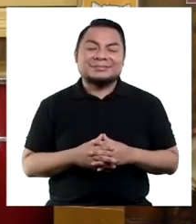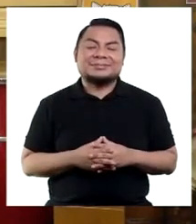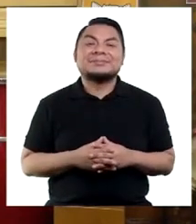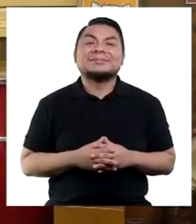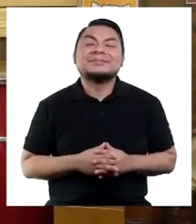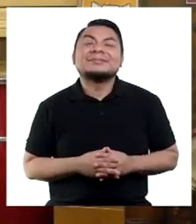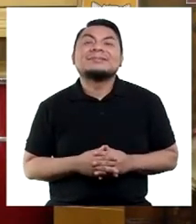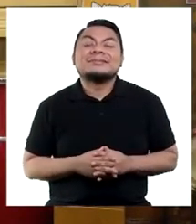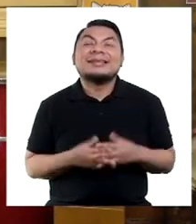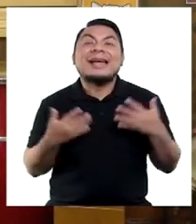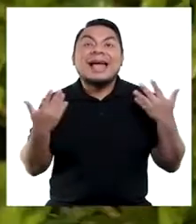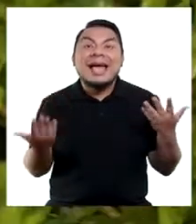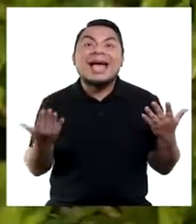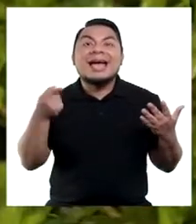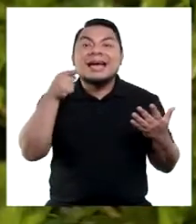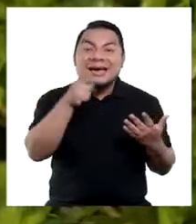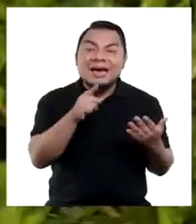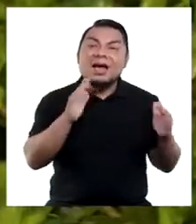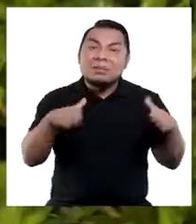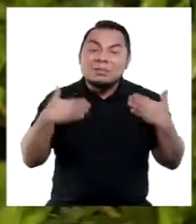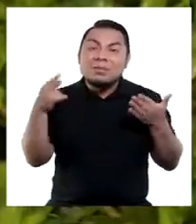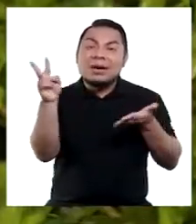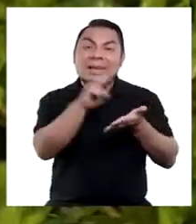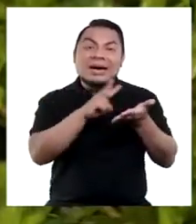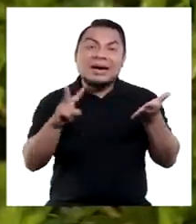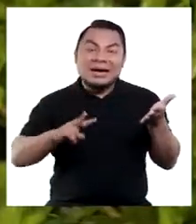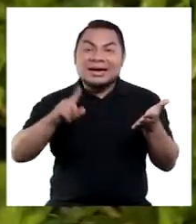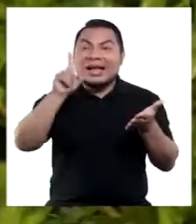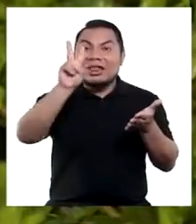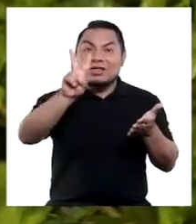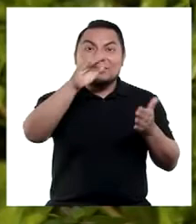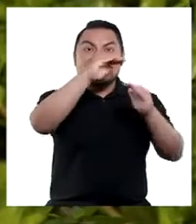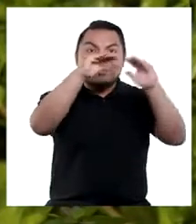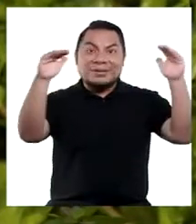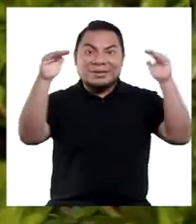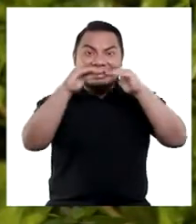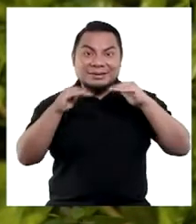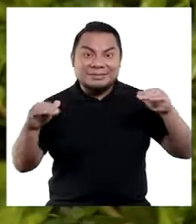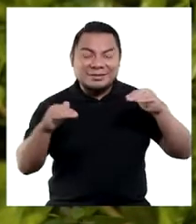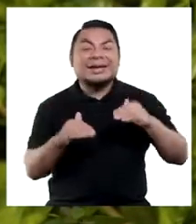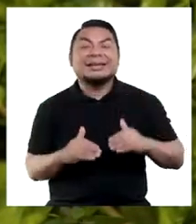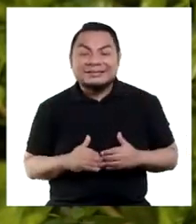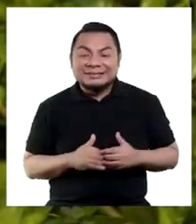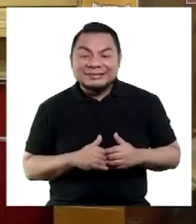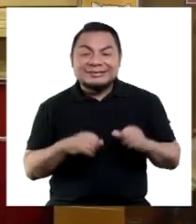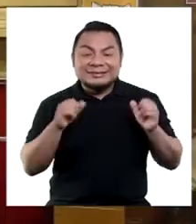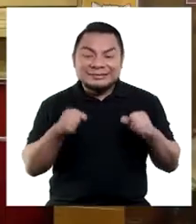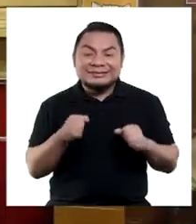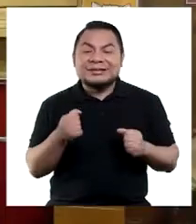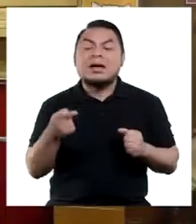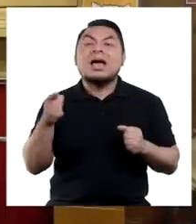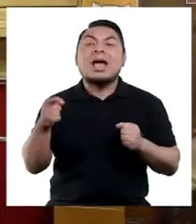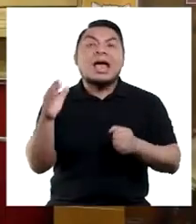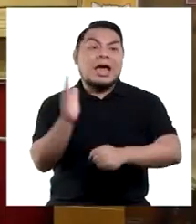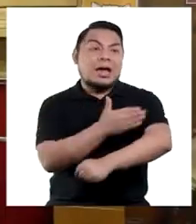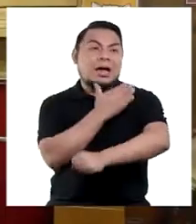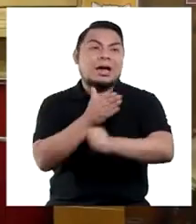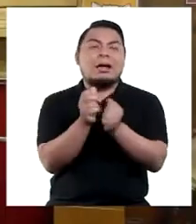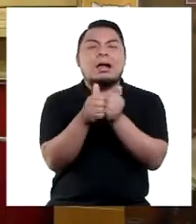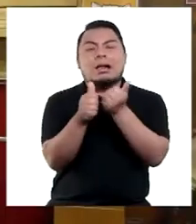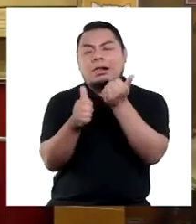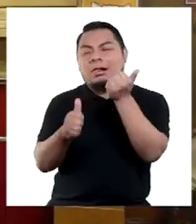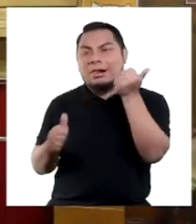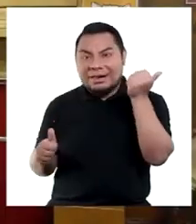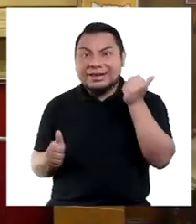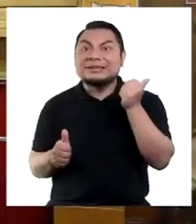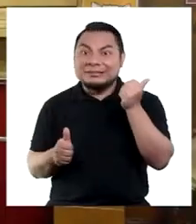muy bien podemos leer las dos filas exacto ahora la canción es más